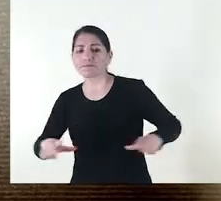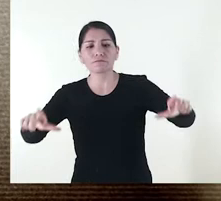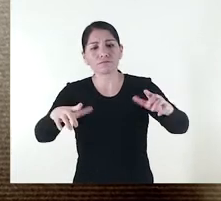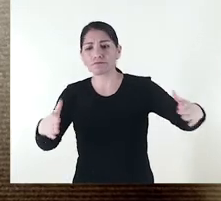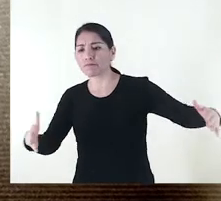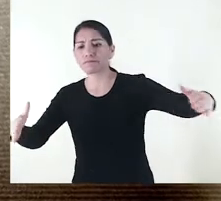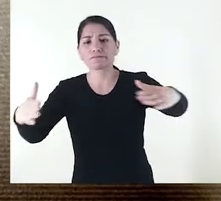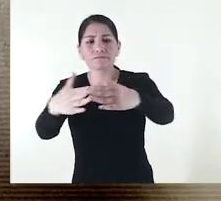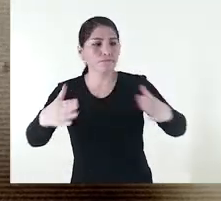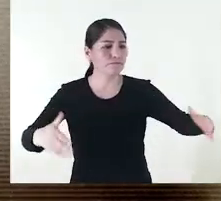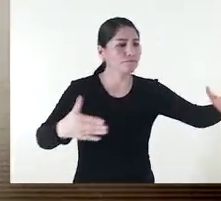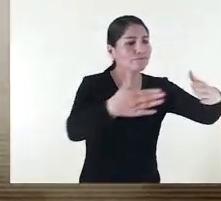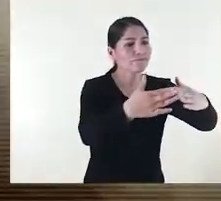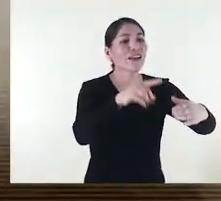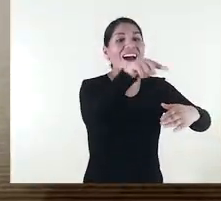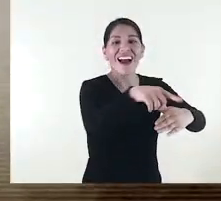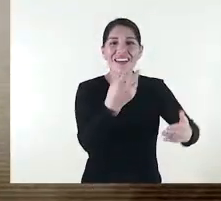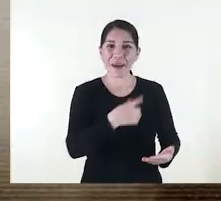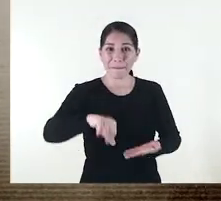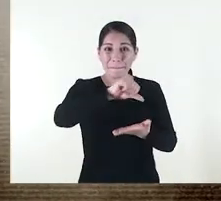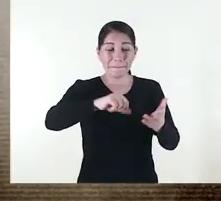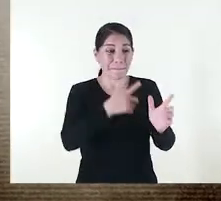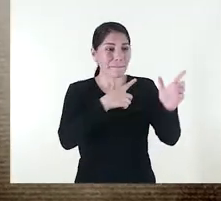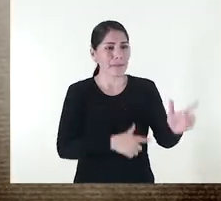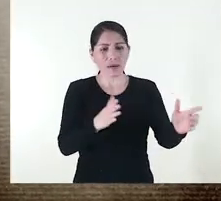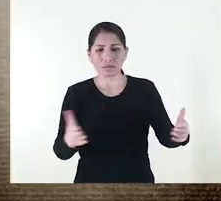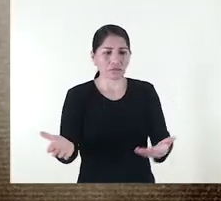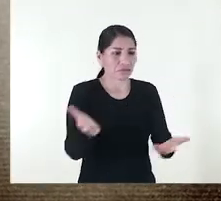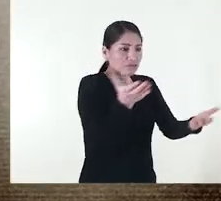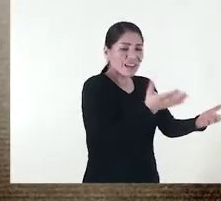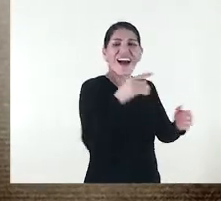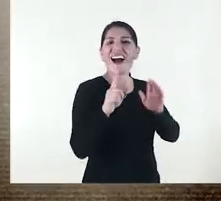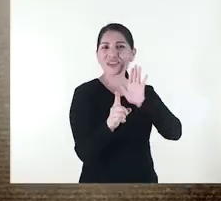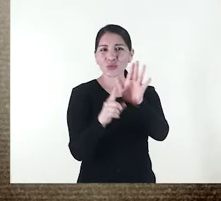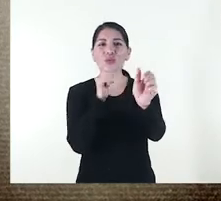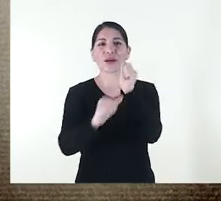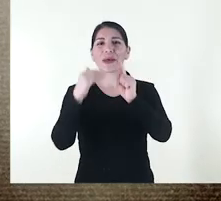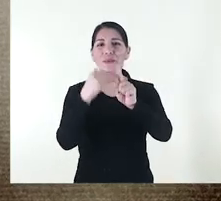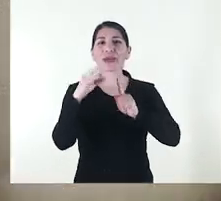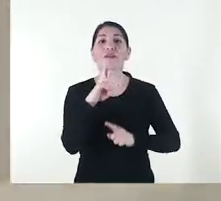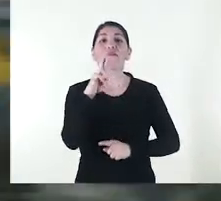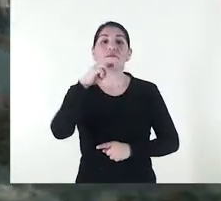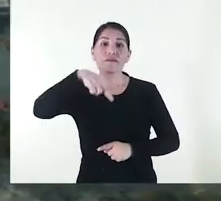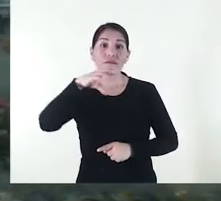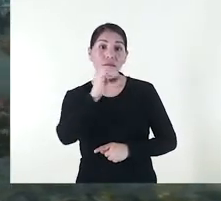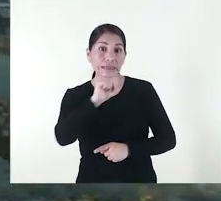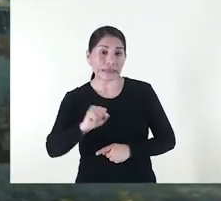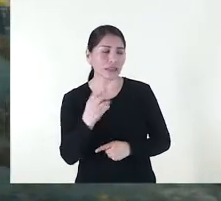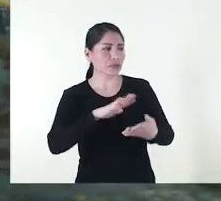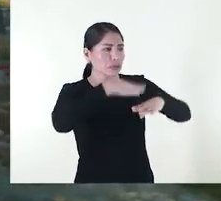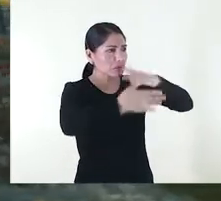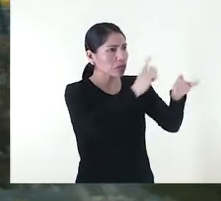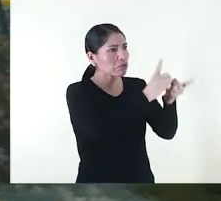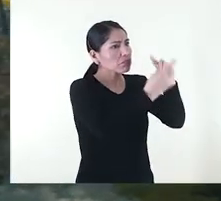de esta manzana y haciendo esquina con la Plaza de Armas fue entregado a su medio hermano, Francisco Martín de Alcántara. El tiempo pasó, los